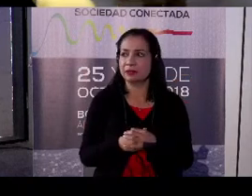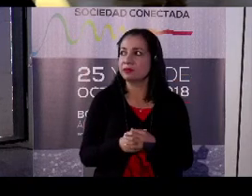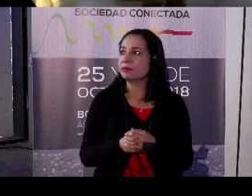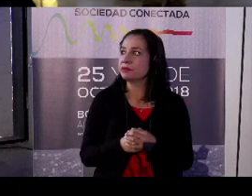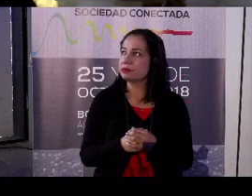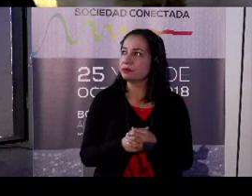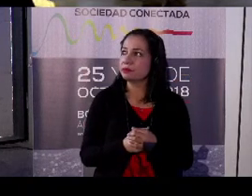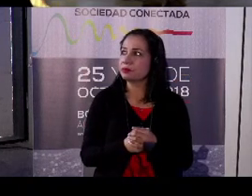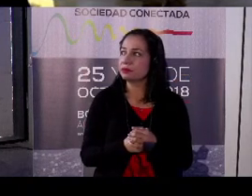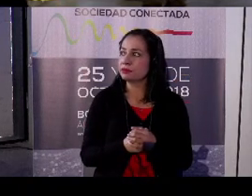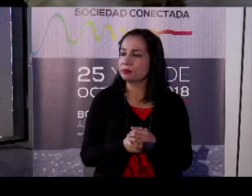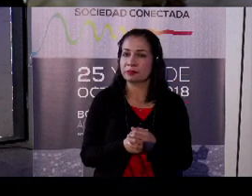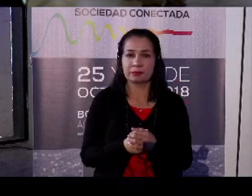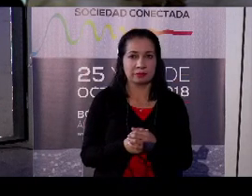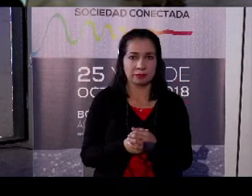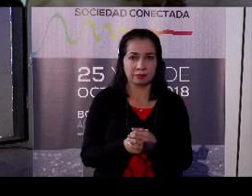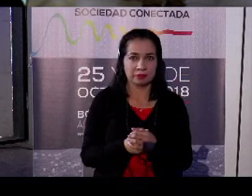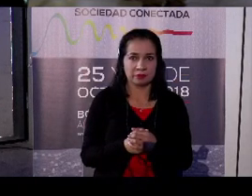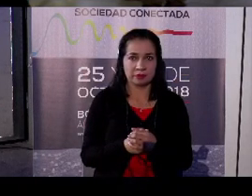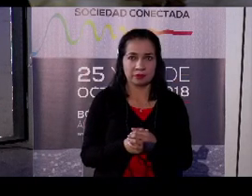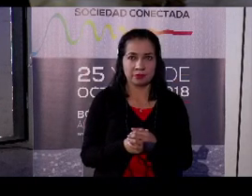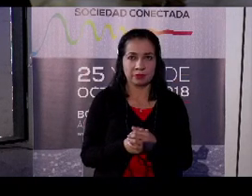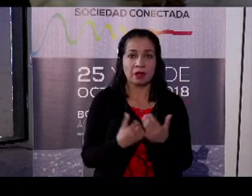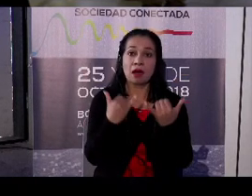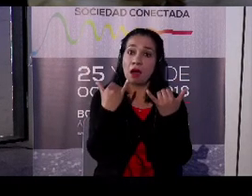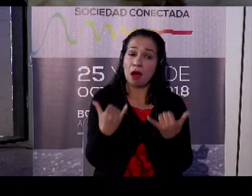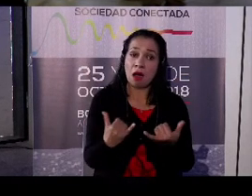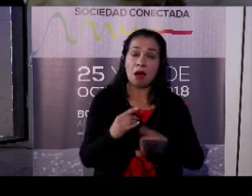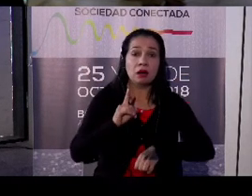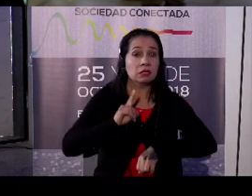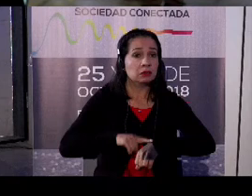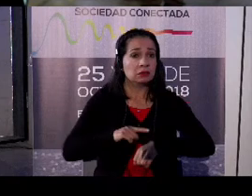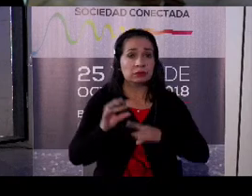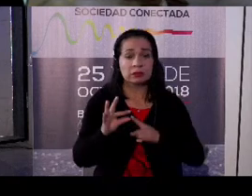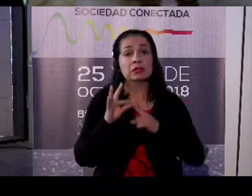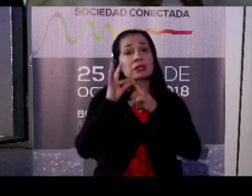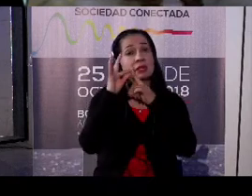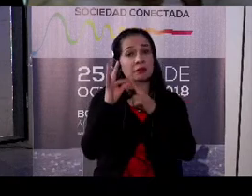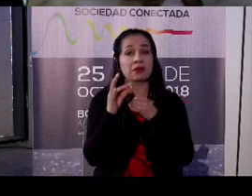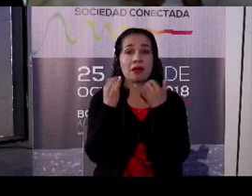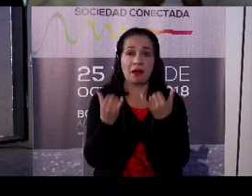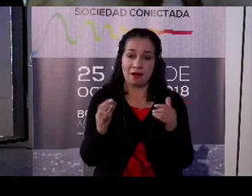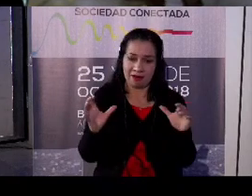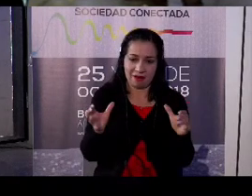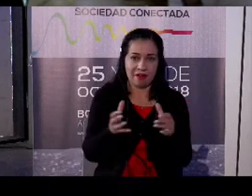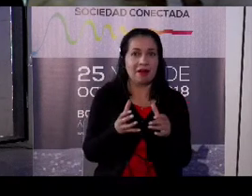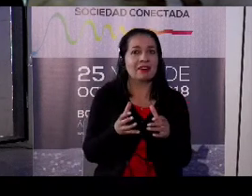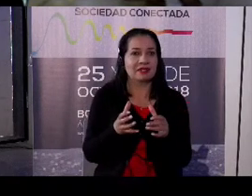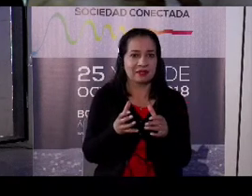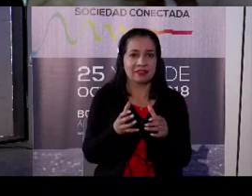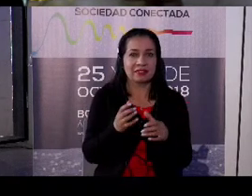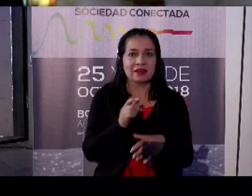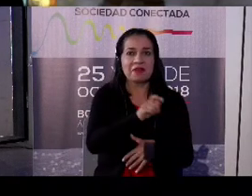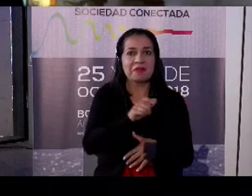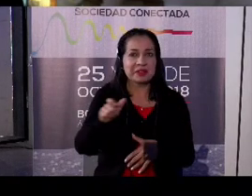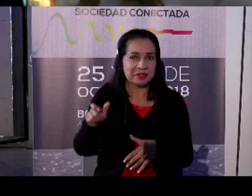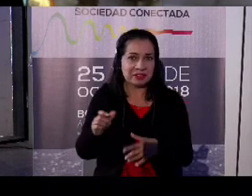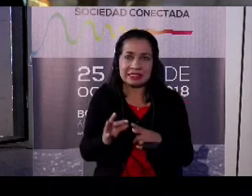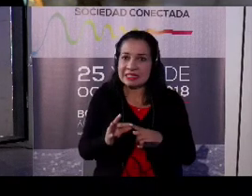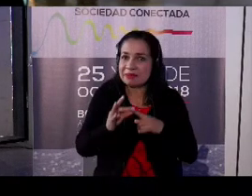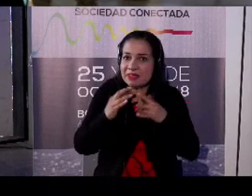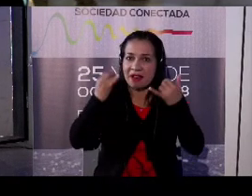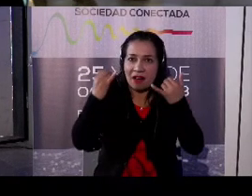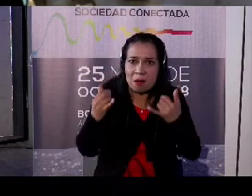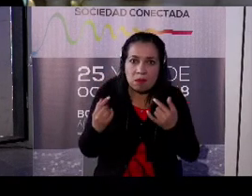futuro y esto es un momento muy para nuestra especie la cantidad de